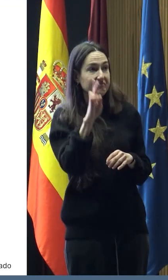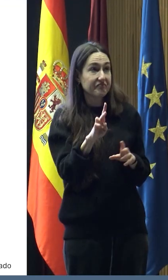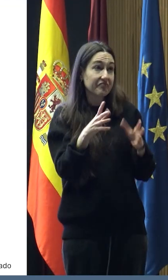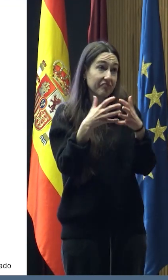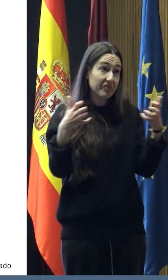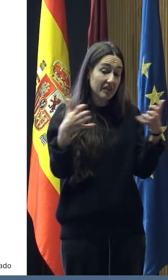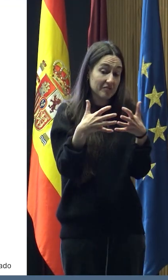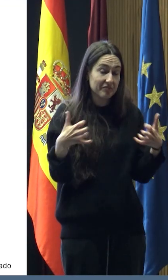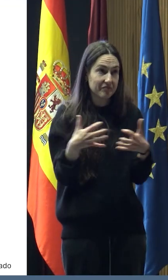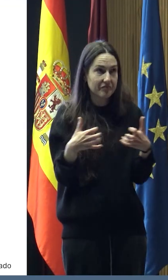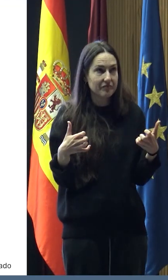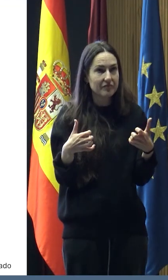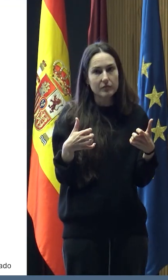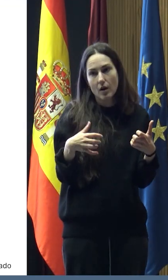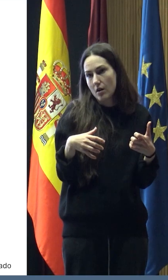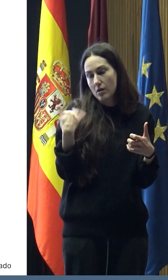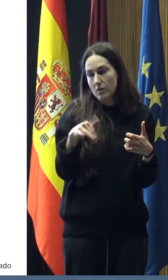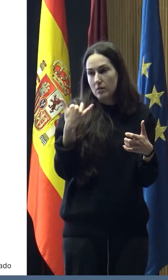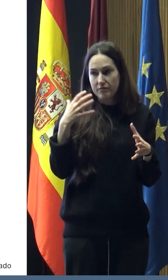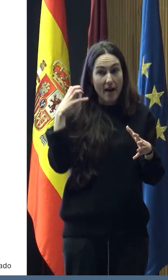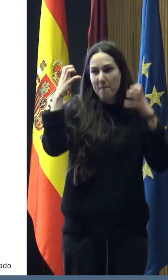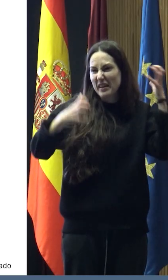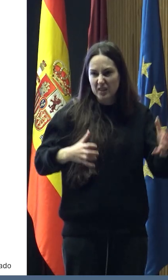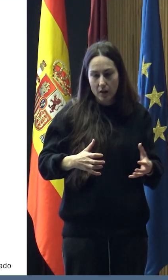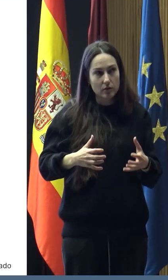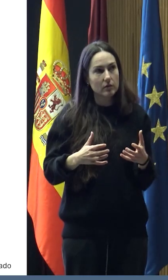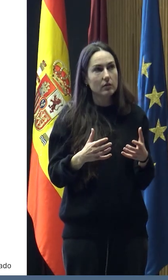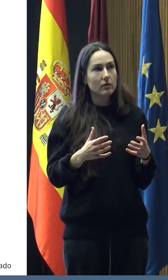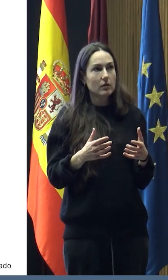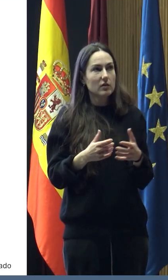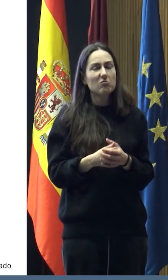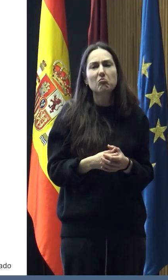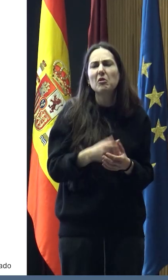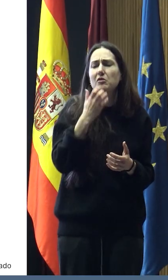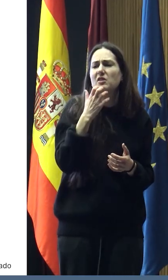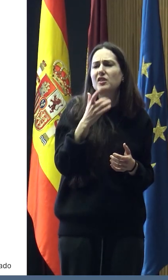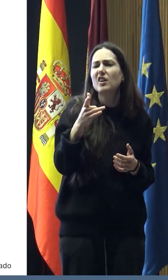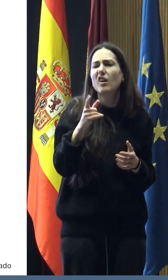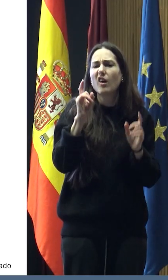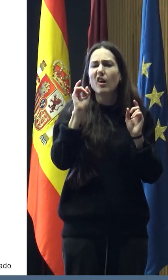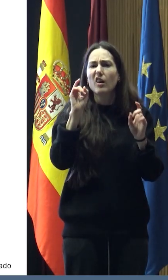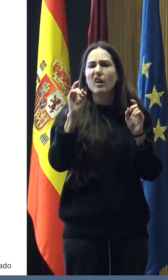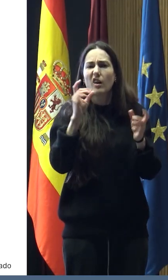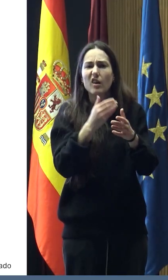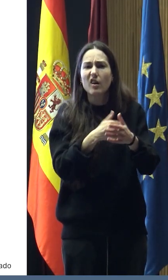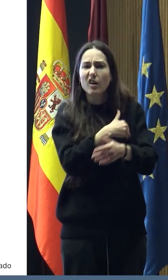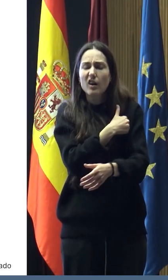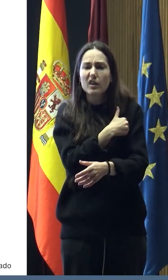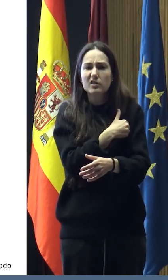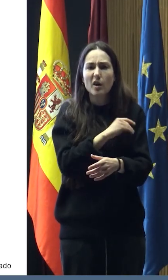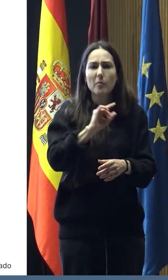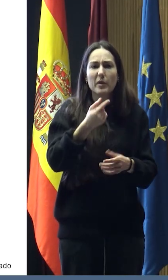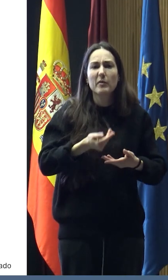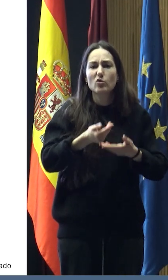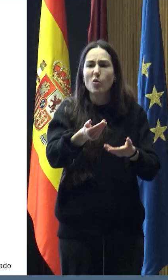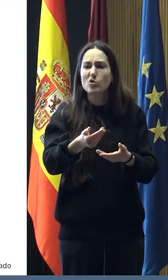unos mensajes súper bestias, ¿no? Ponía, y si mejor le dan clases de primeros auxilios a las mujeres y que